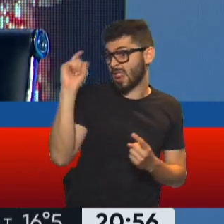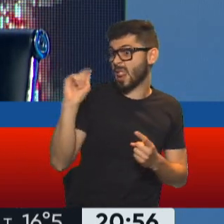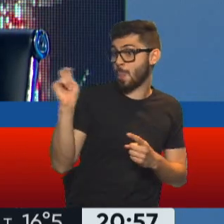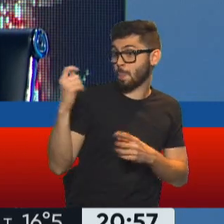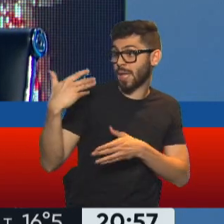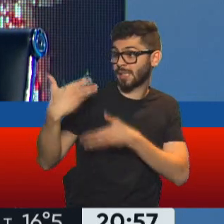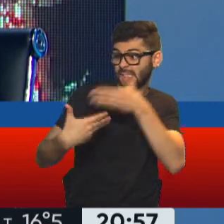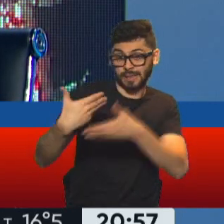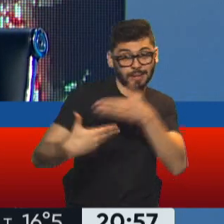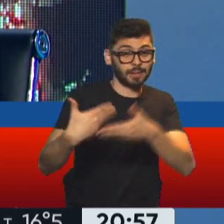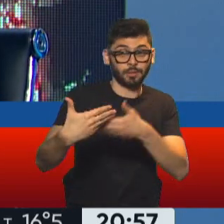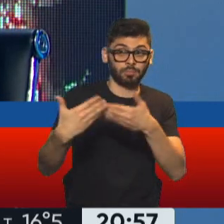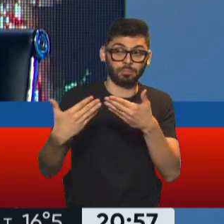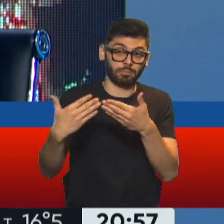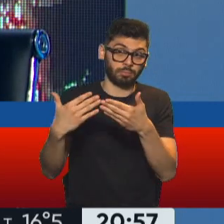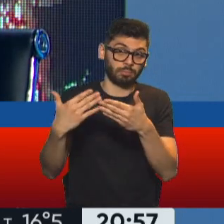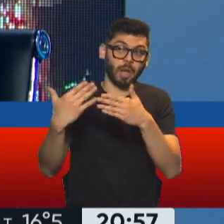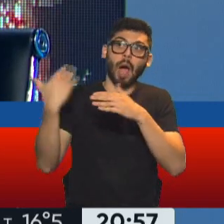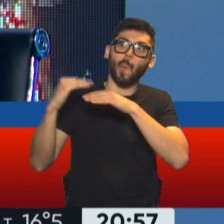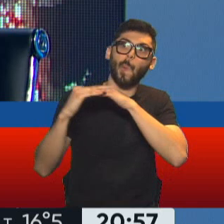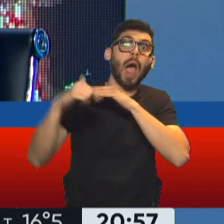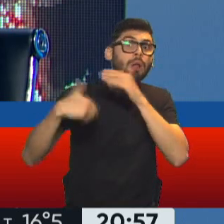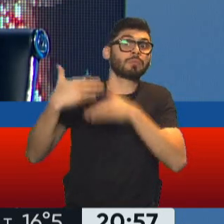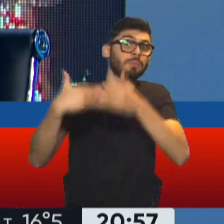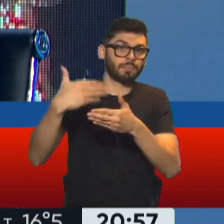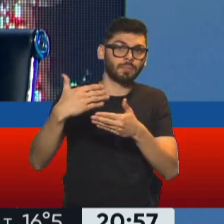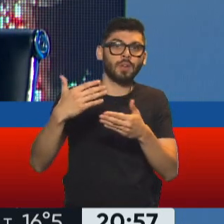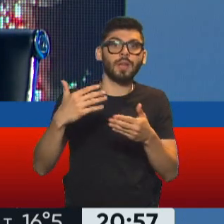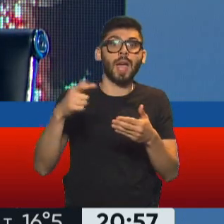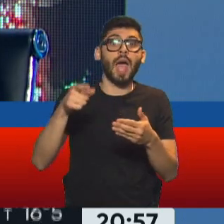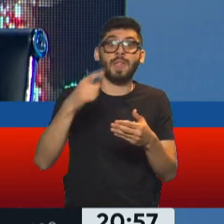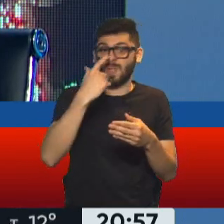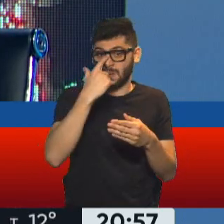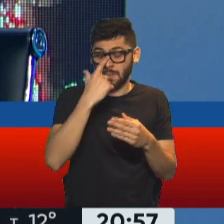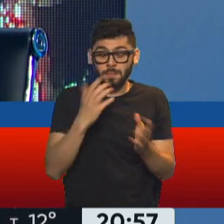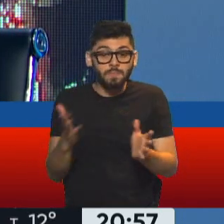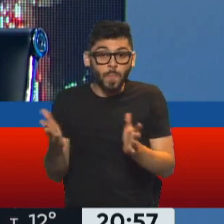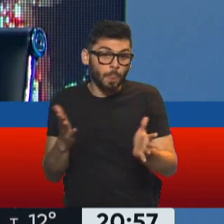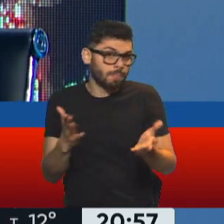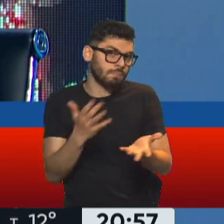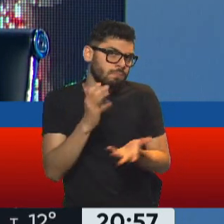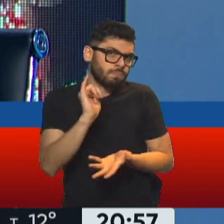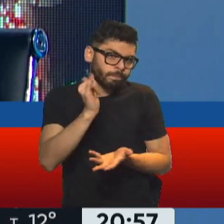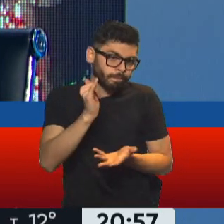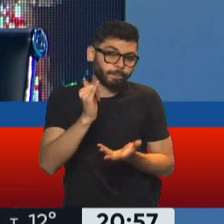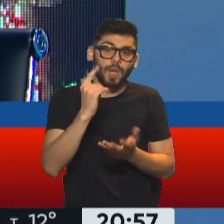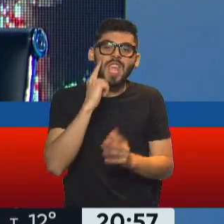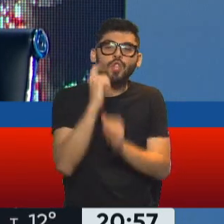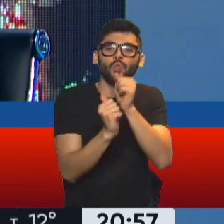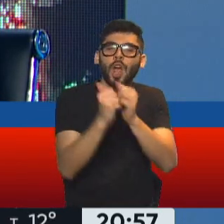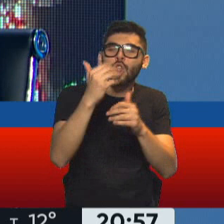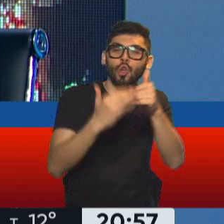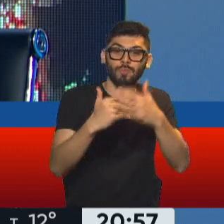de recuperación, no hay dudas de que se produjo un cuello de botella. Las industrias de la construcción, las que proveen